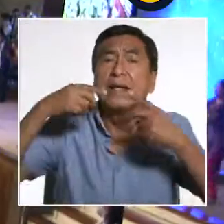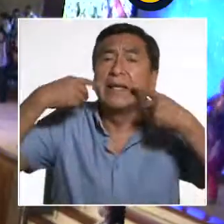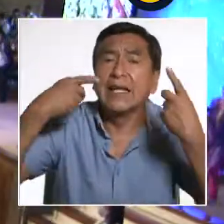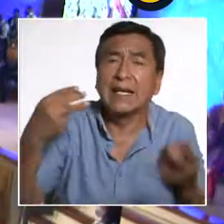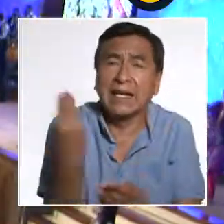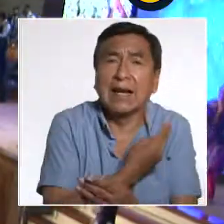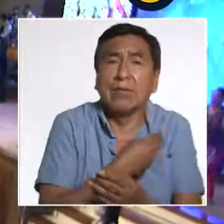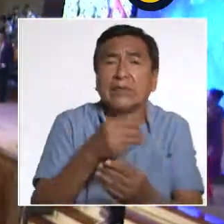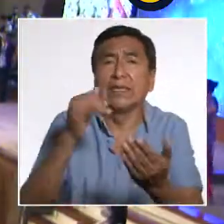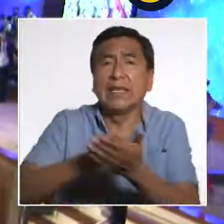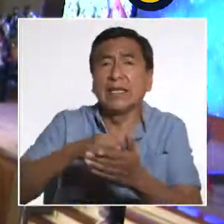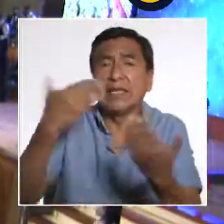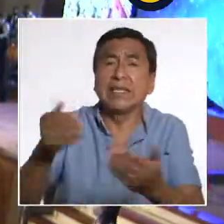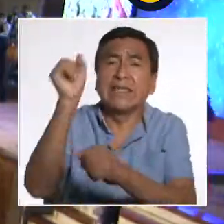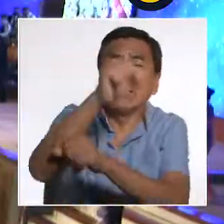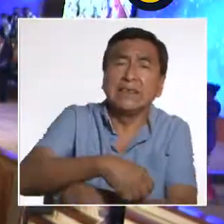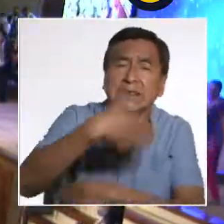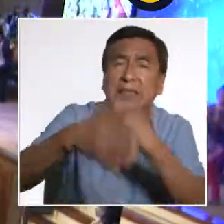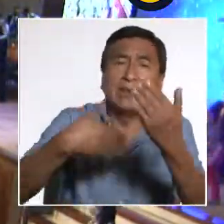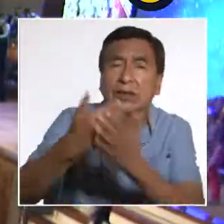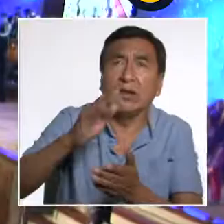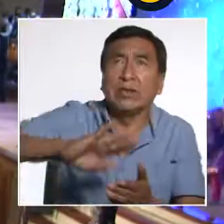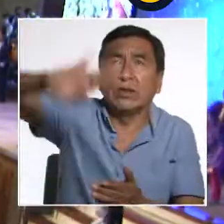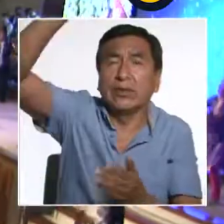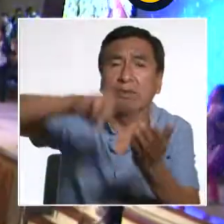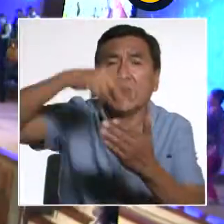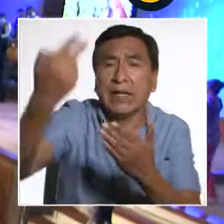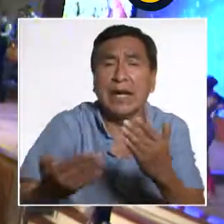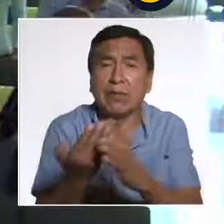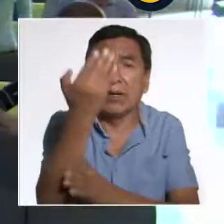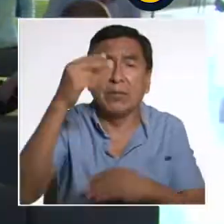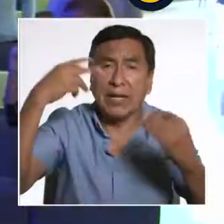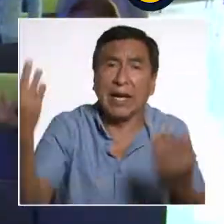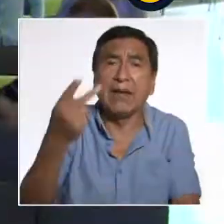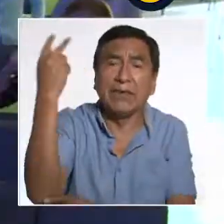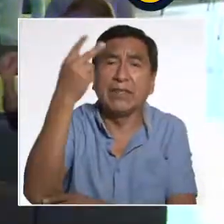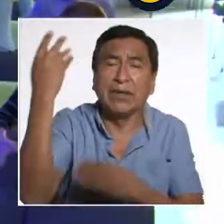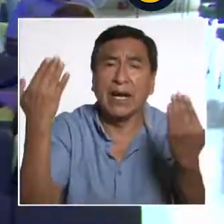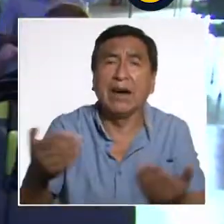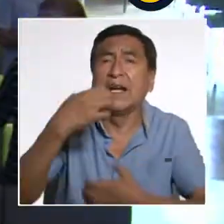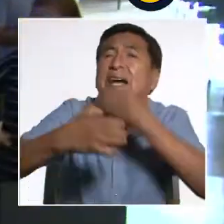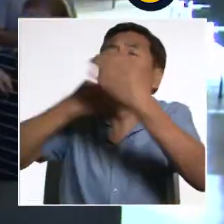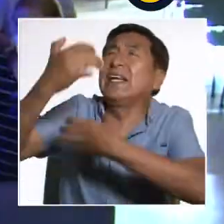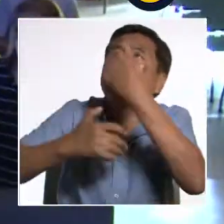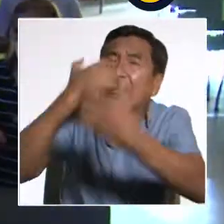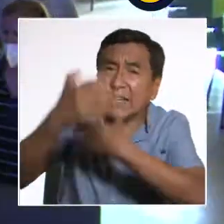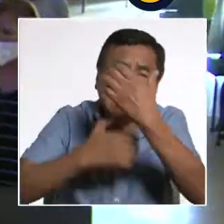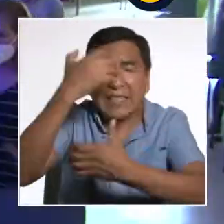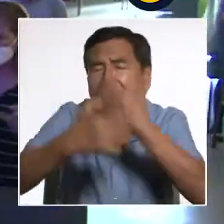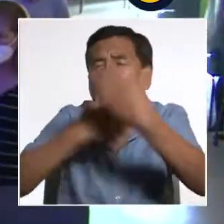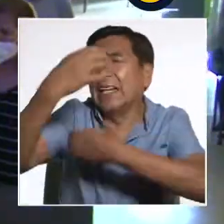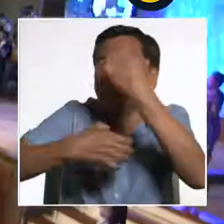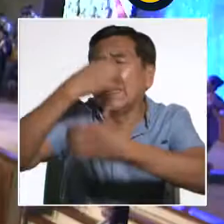a través del grito que hay una guerra, que hay una victoria delante de nosotros. ¡Grita!